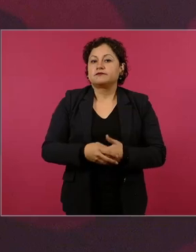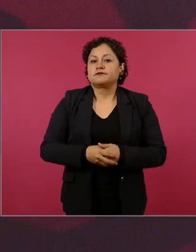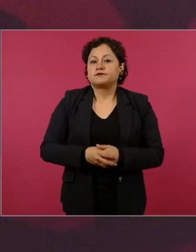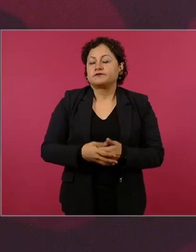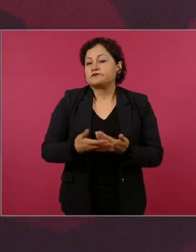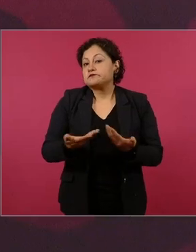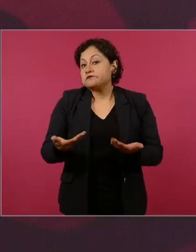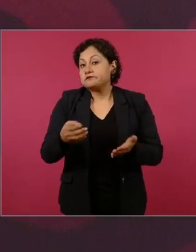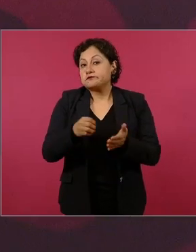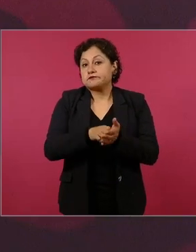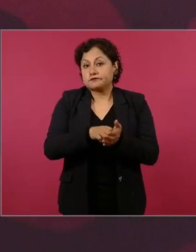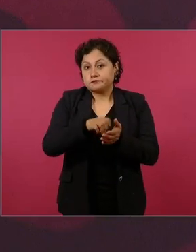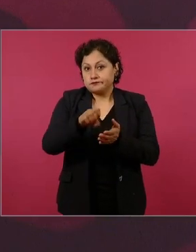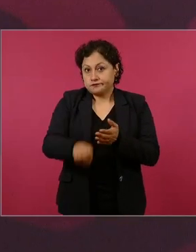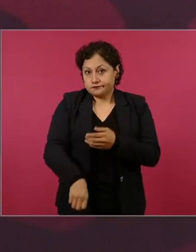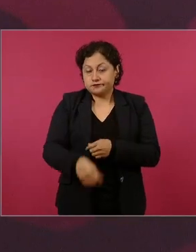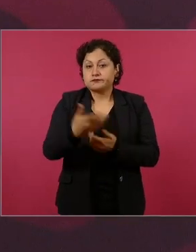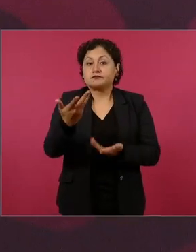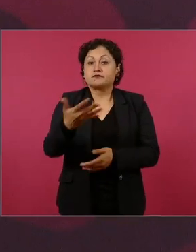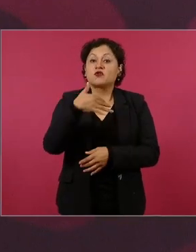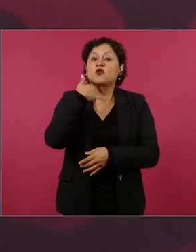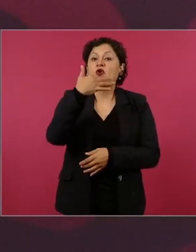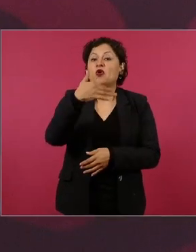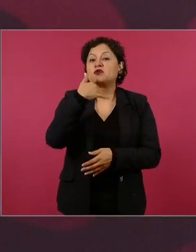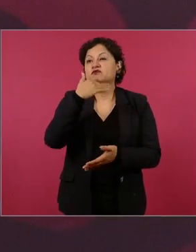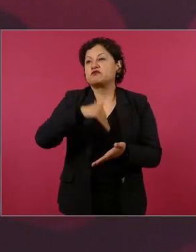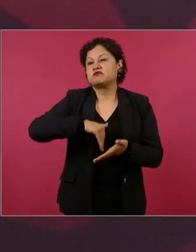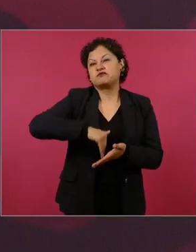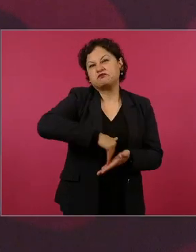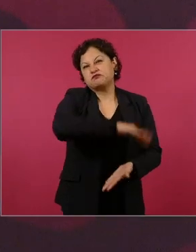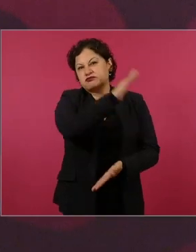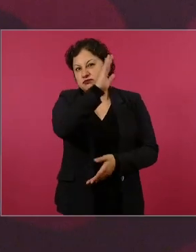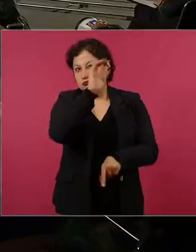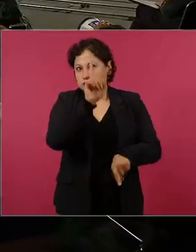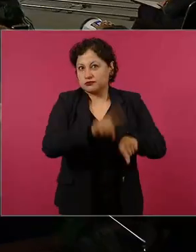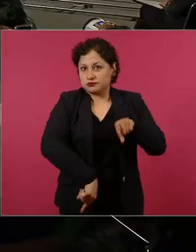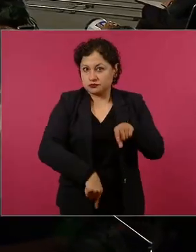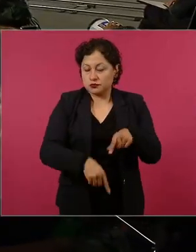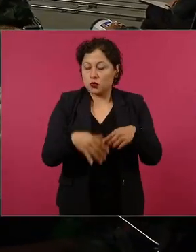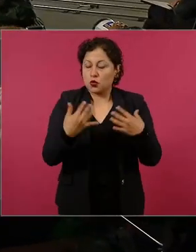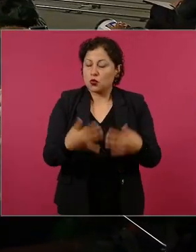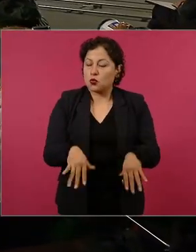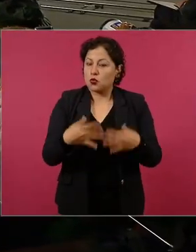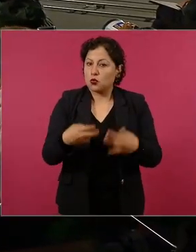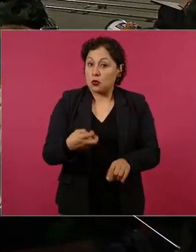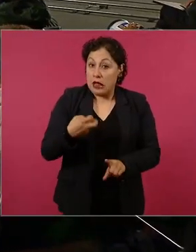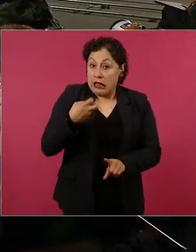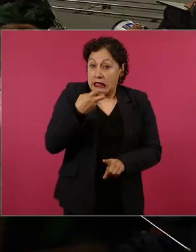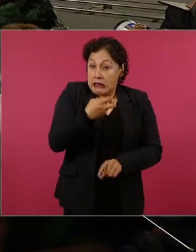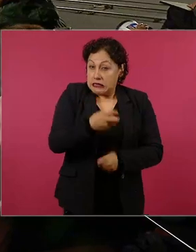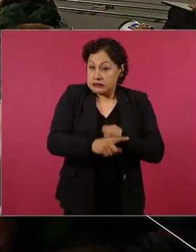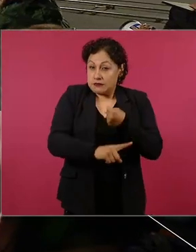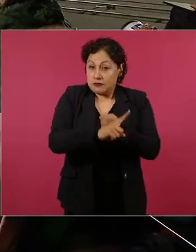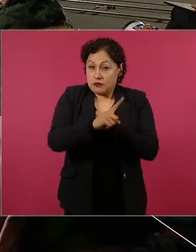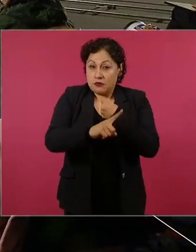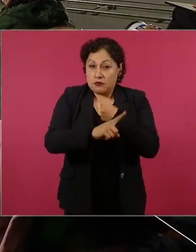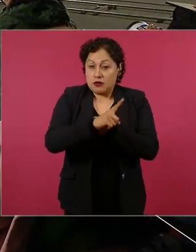combatió como nunca la corrupción, que era el principal problema de México.